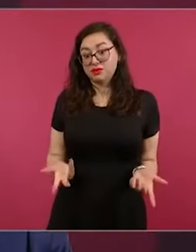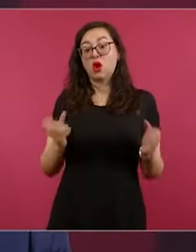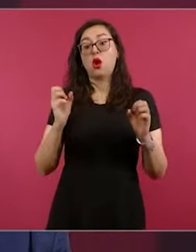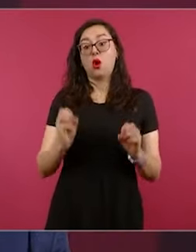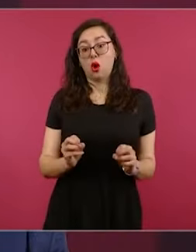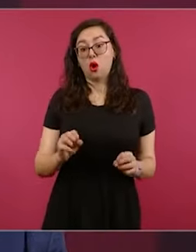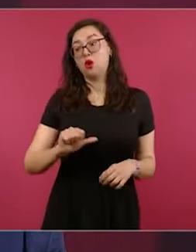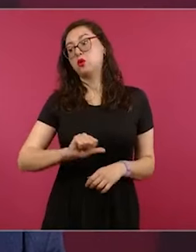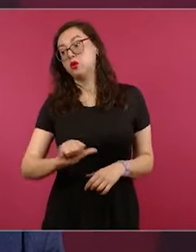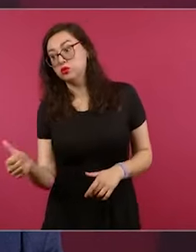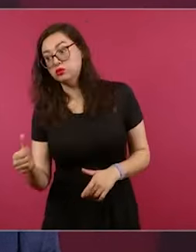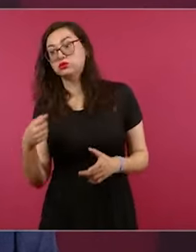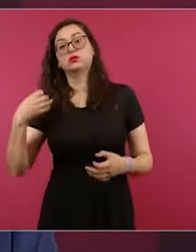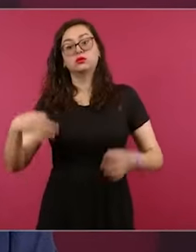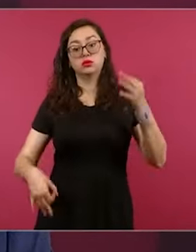no se puede